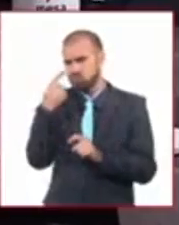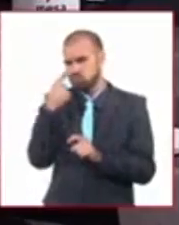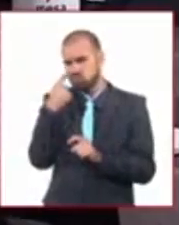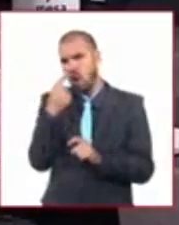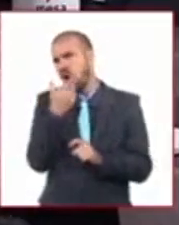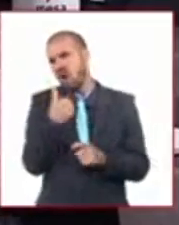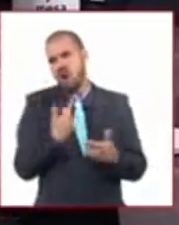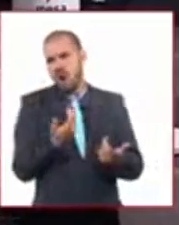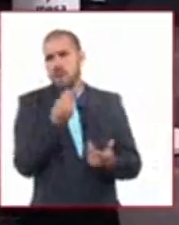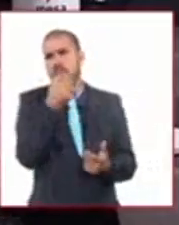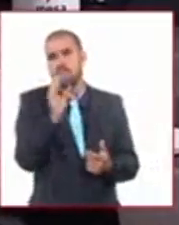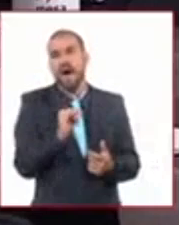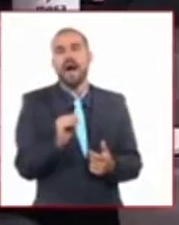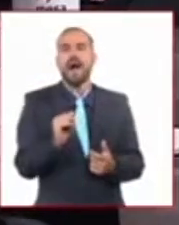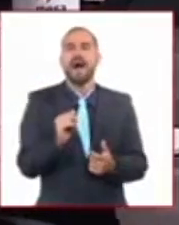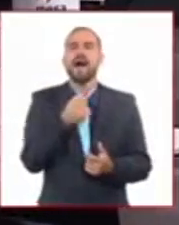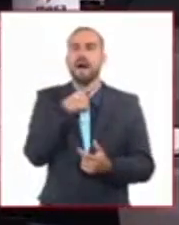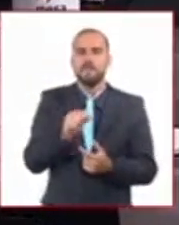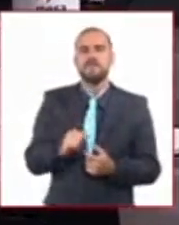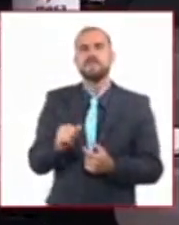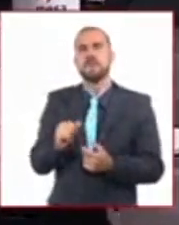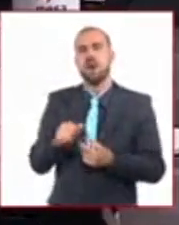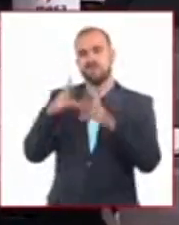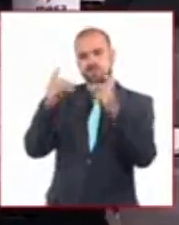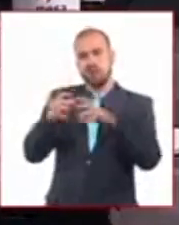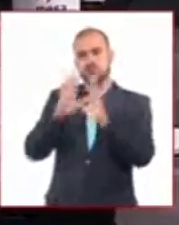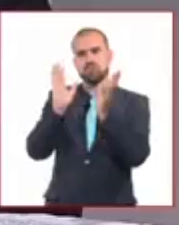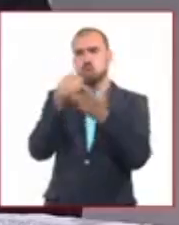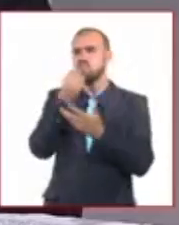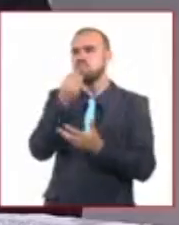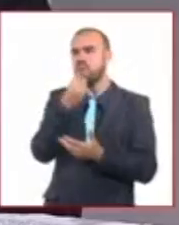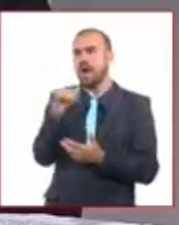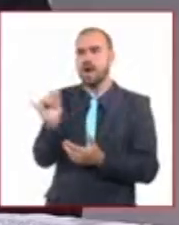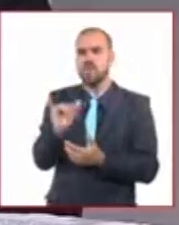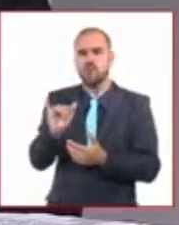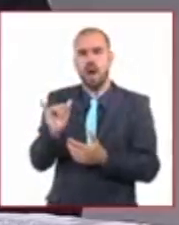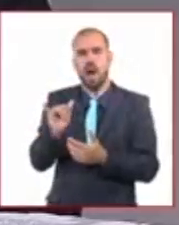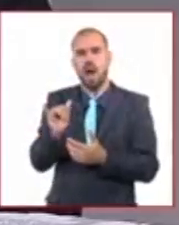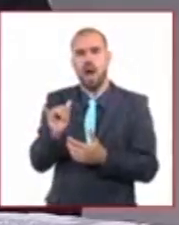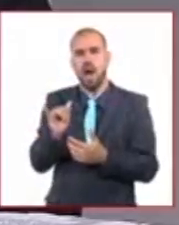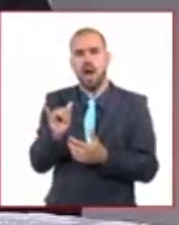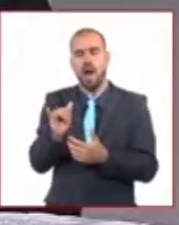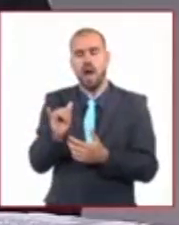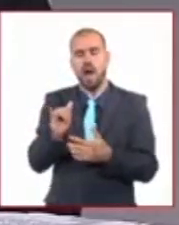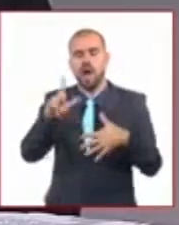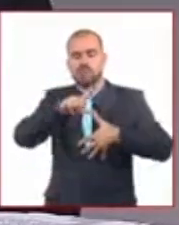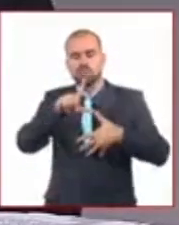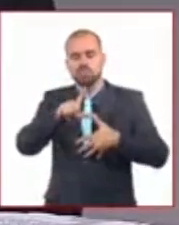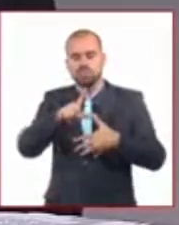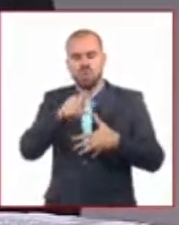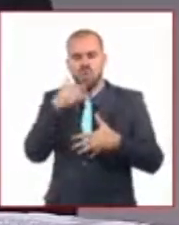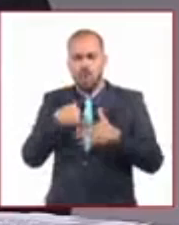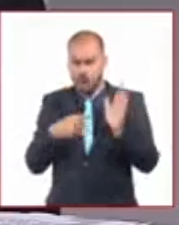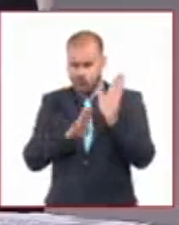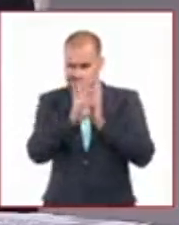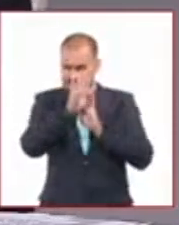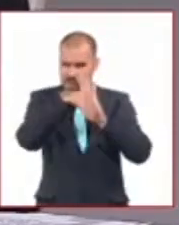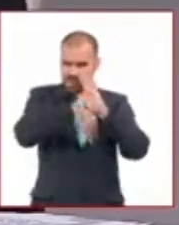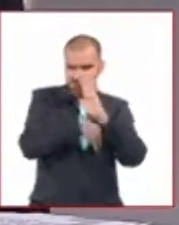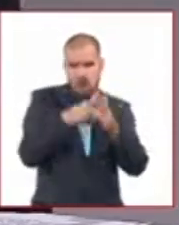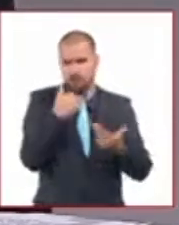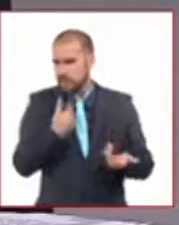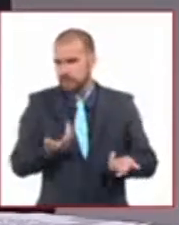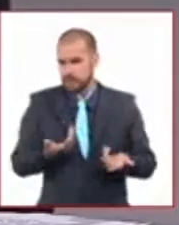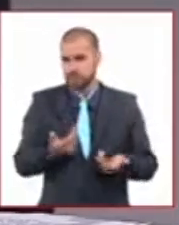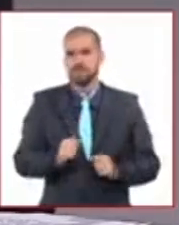la manera en que américa latina pueda salir de una cumbre como bueno el propio canciller